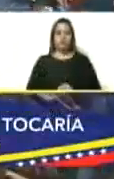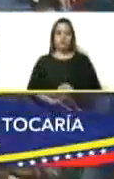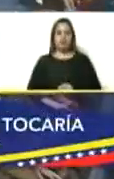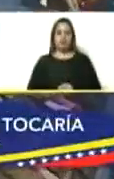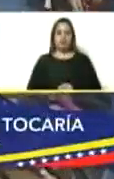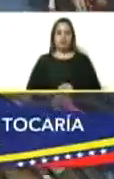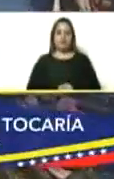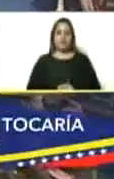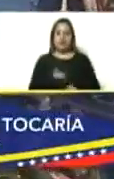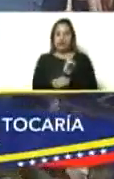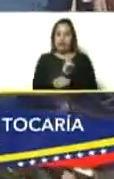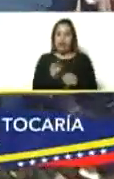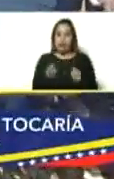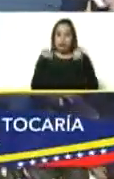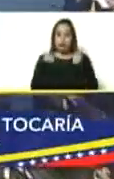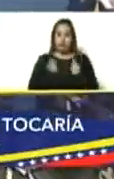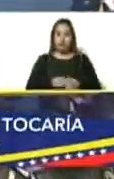A tiempo.